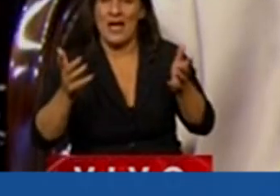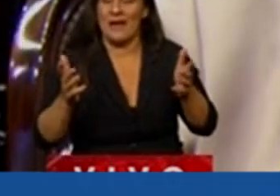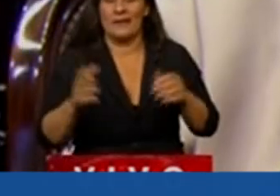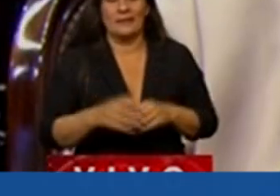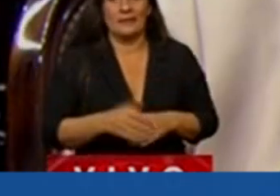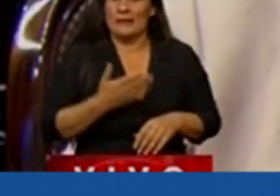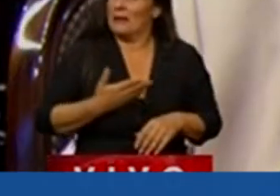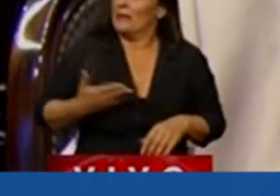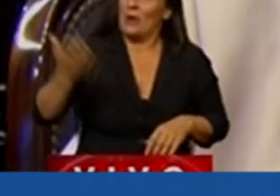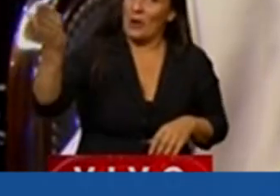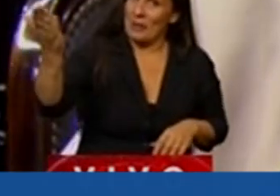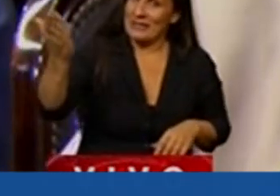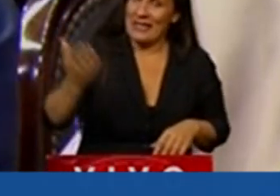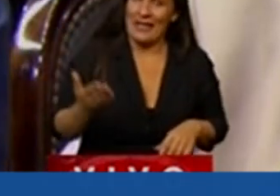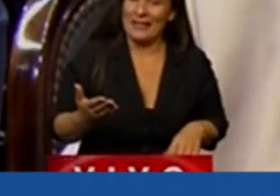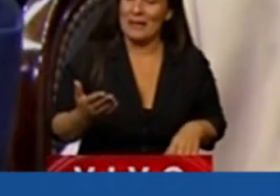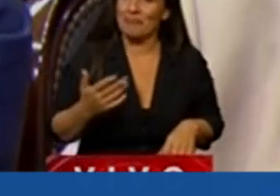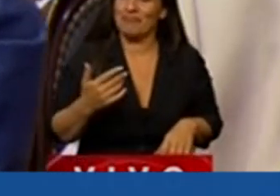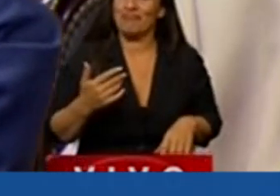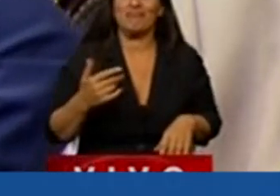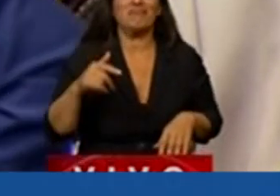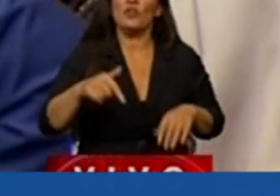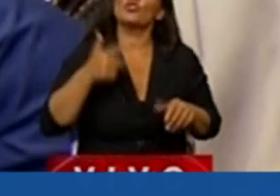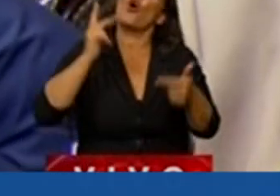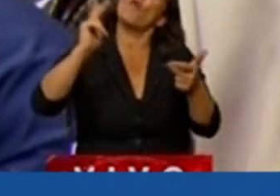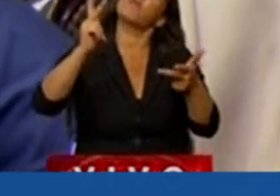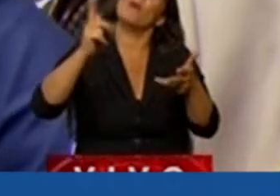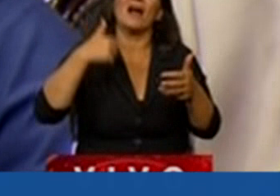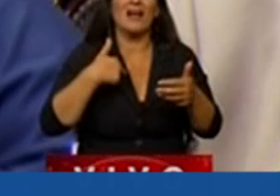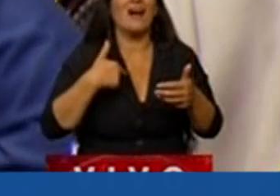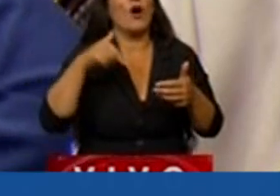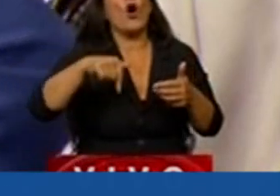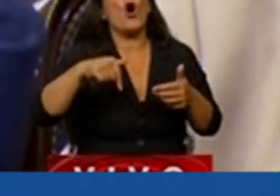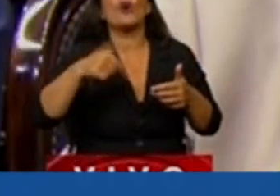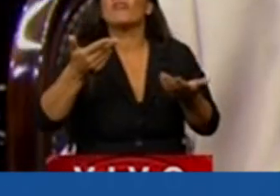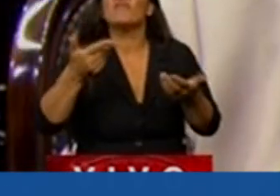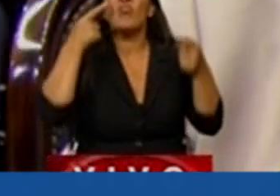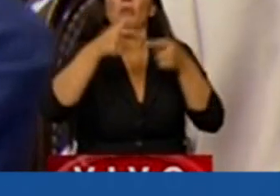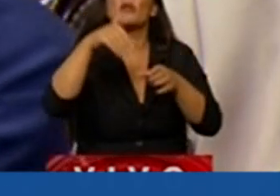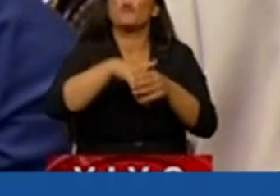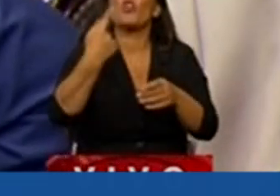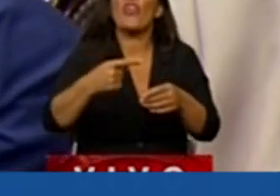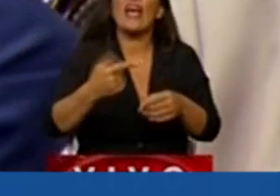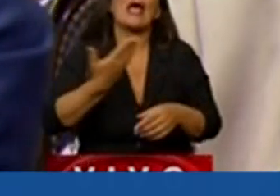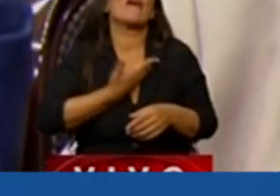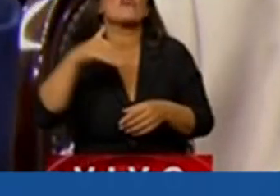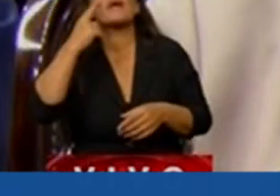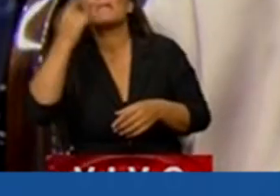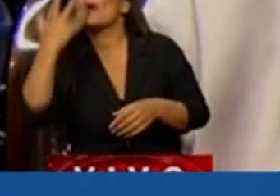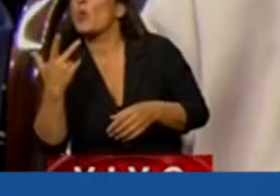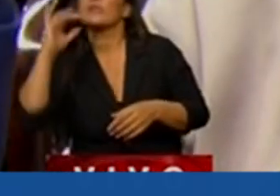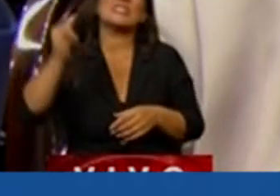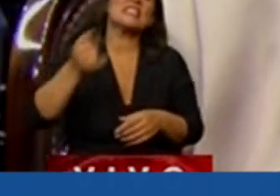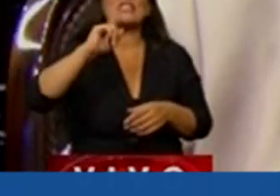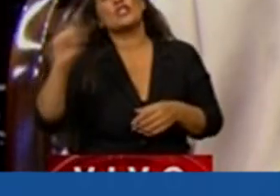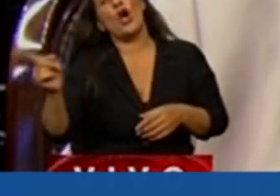a pesar de todo lo que estoy diciendo, nosotros hoy no votamos si nos gusta o no nos gusta el Fondo Monetario Internacional. Tampoco votamos si